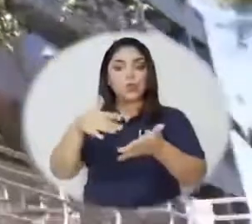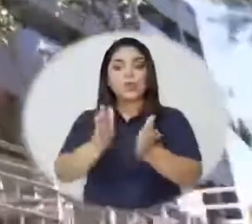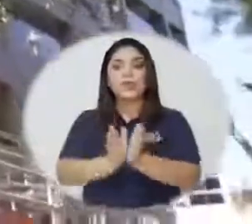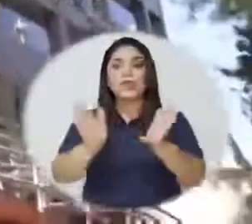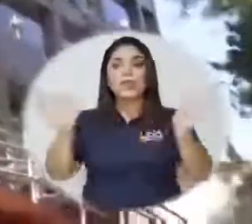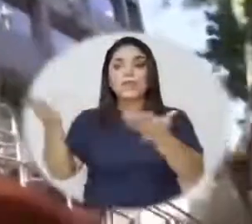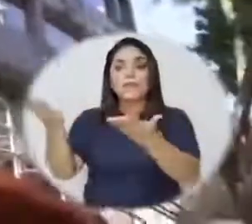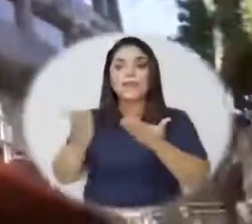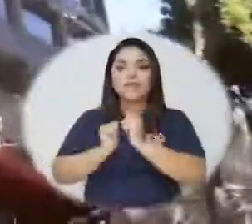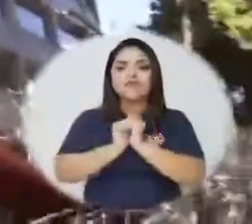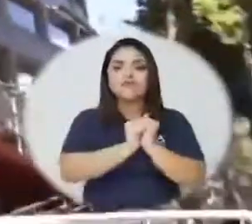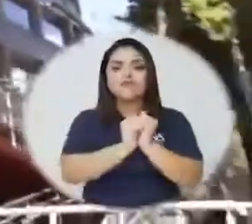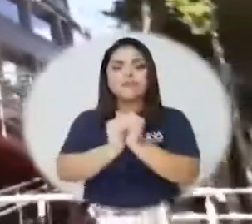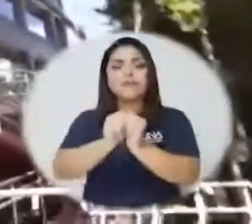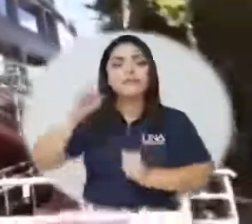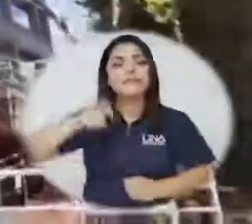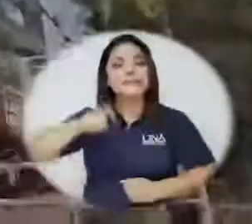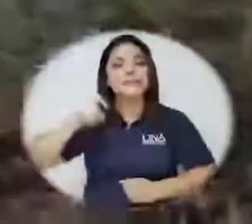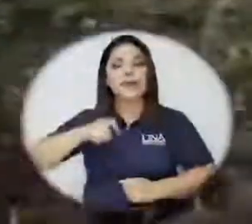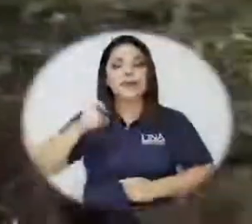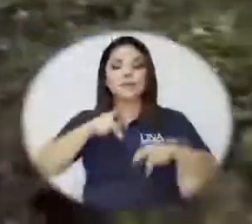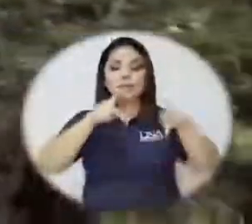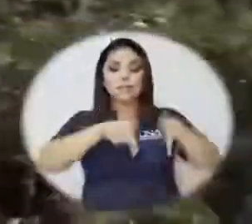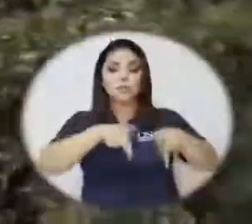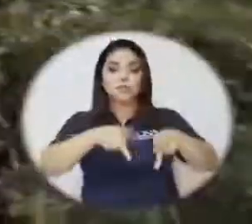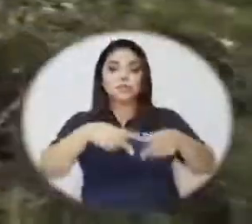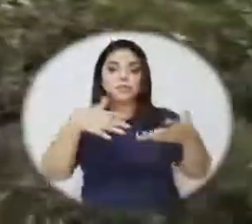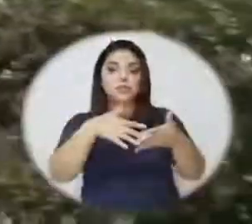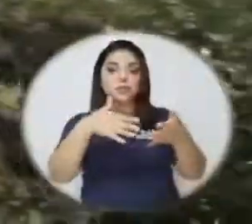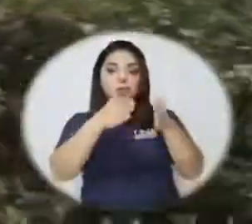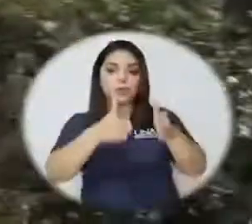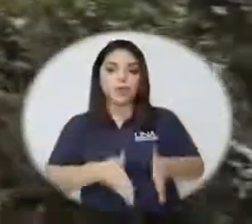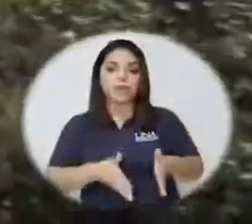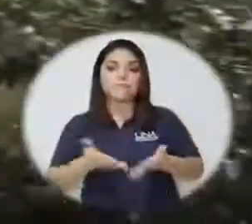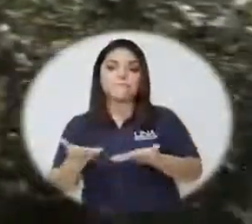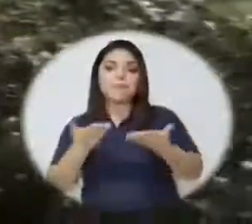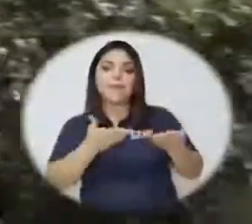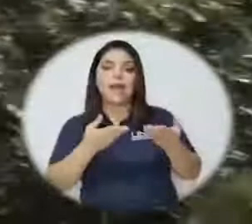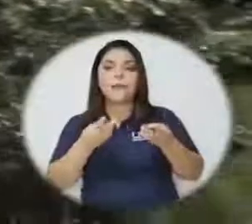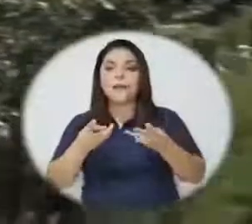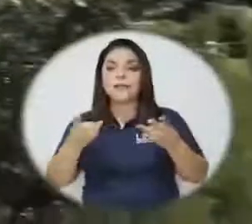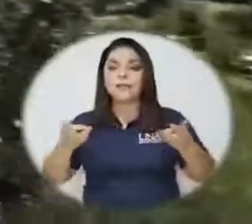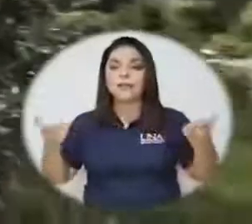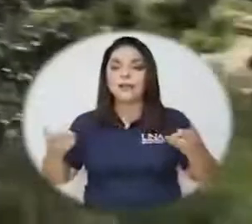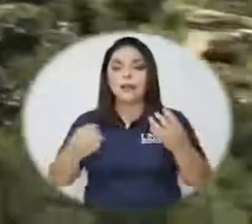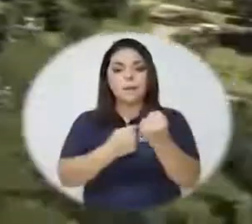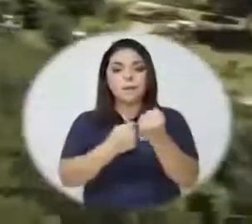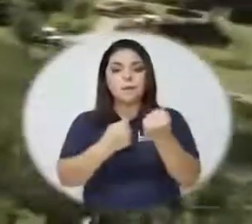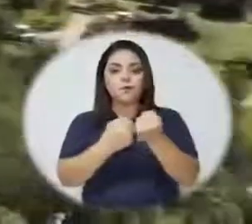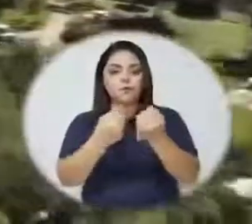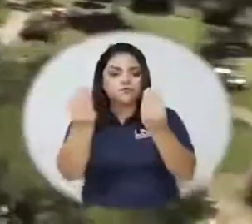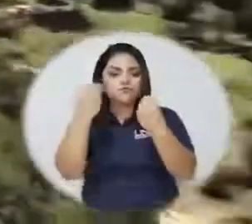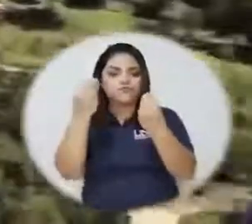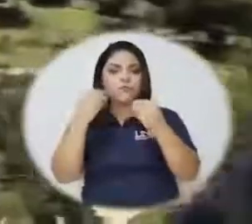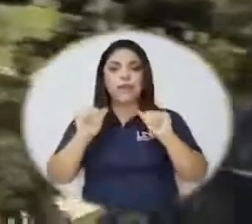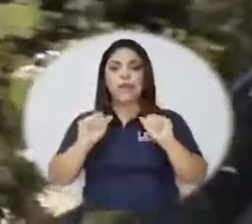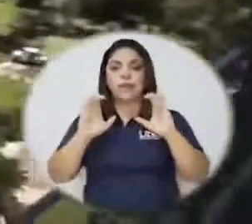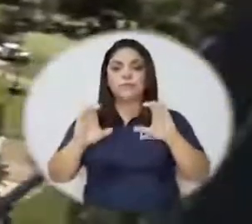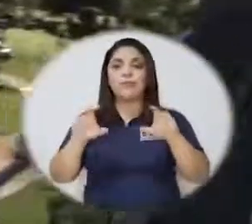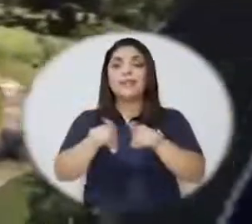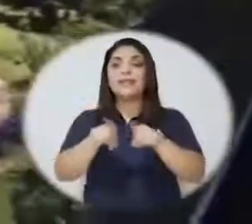brinda acompañamiento a las necesidades de las personas estudiantes, materiales de apoyo a la formación académica